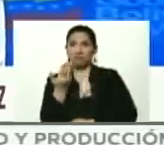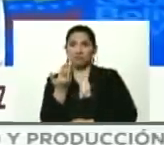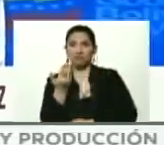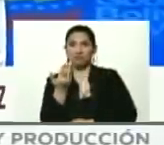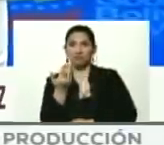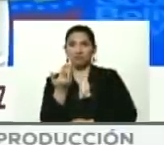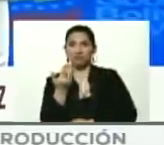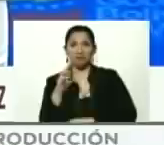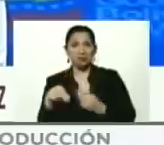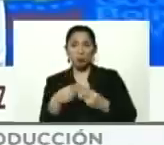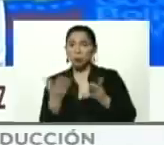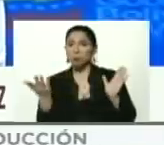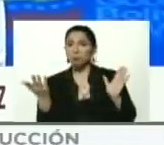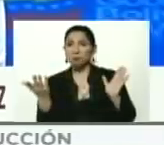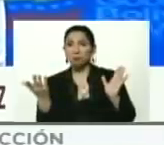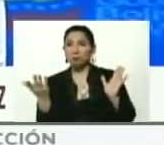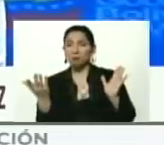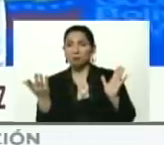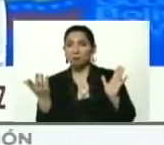Ninguna.